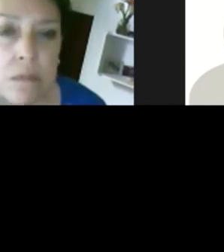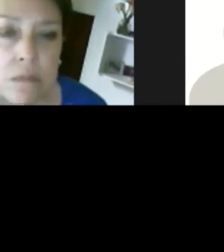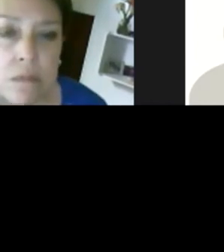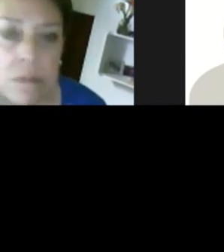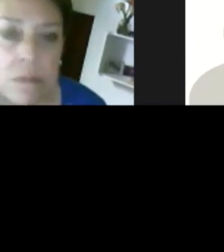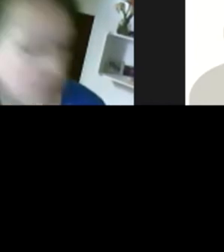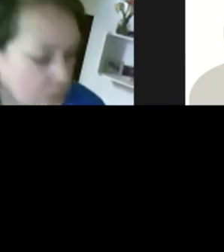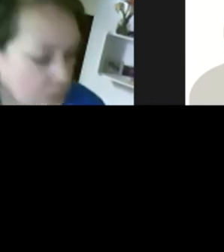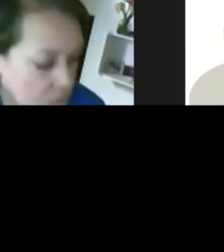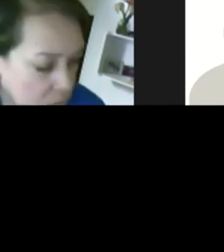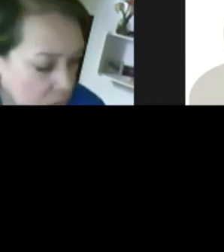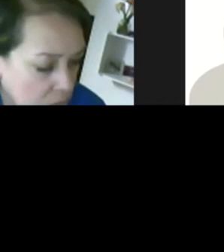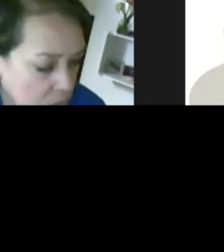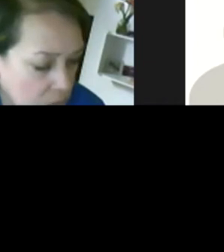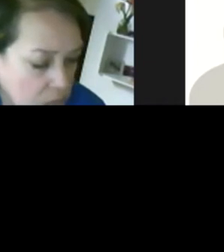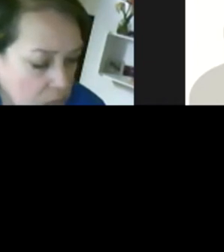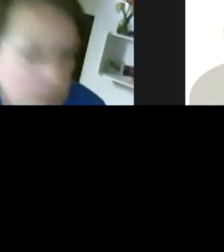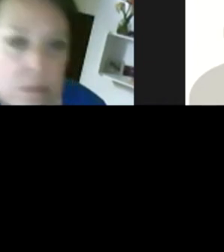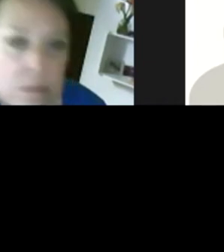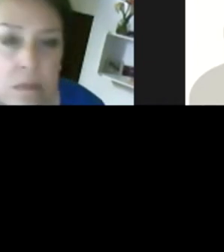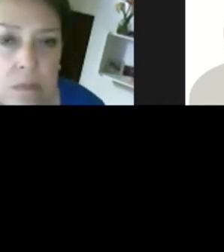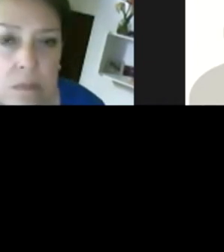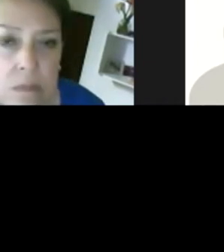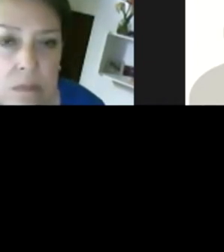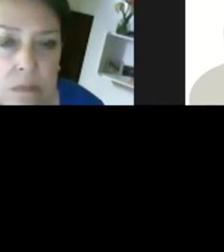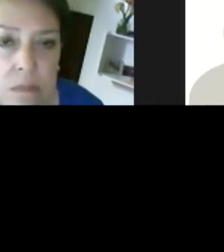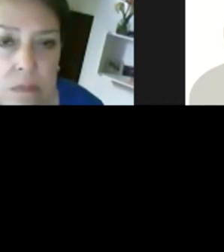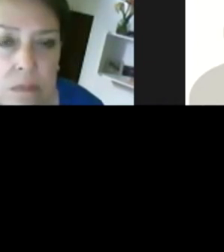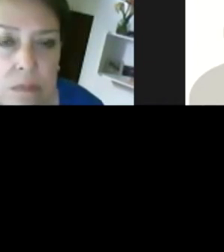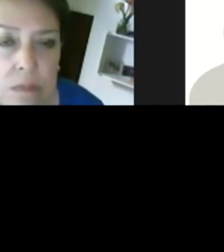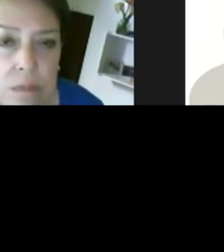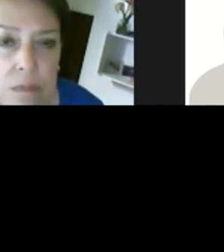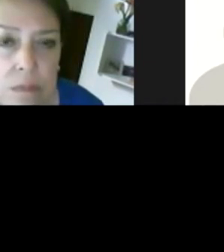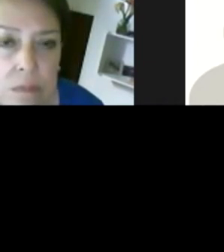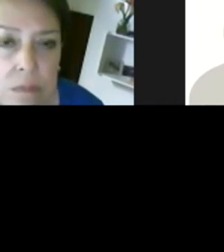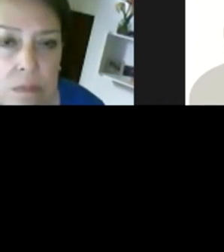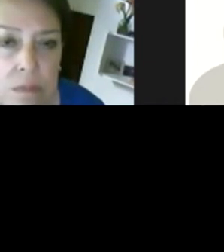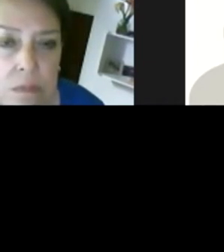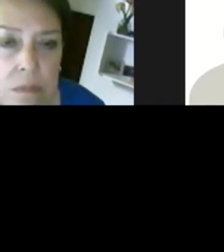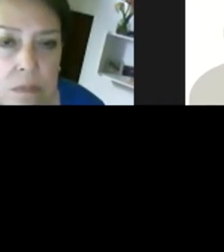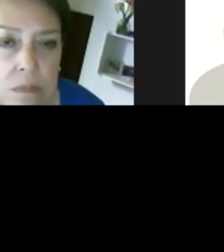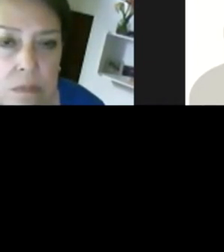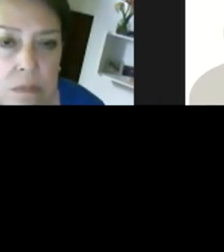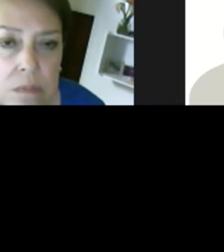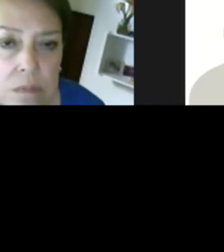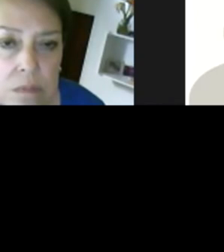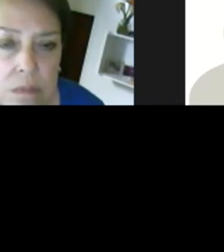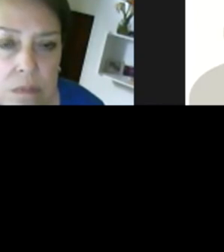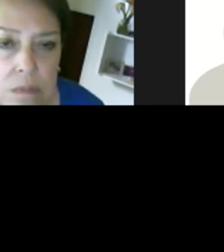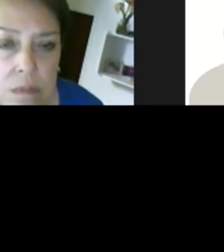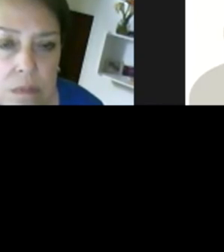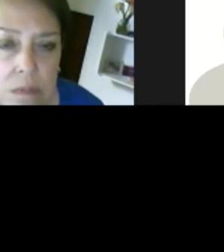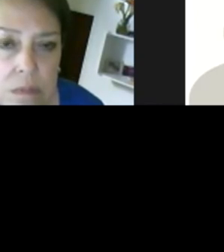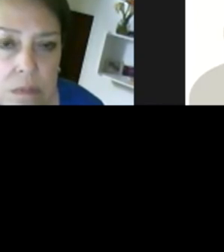mayor generosidad posible desde el punto de vista presupuestal. Quiero decir, tenemos que reconocer que solos, solas, docentes de ISEF